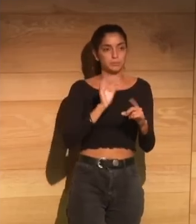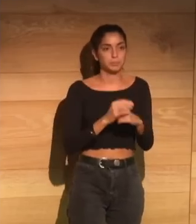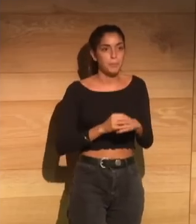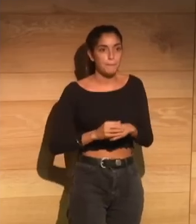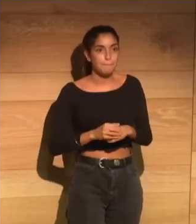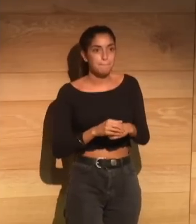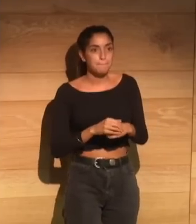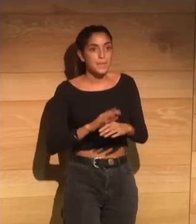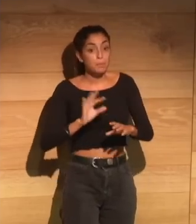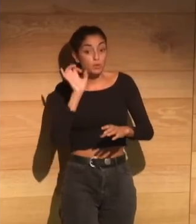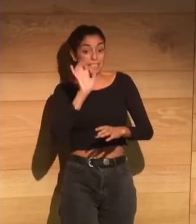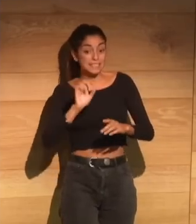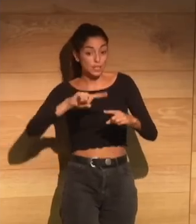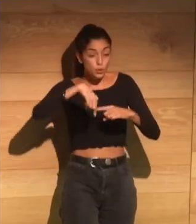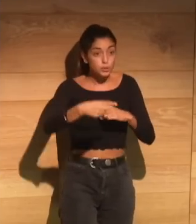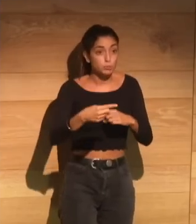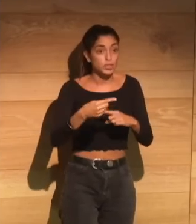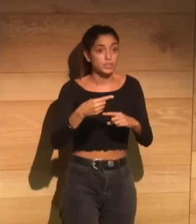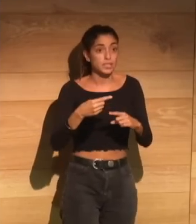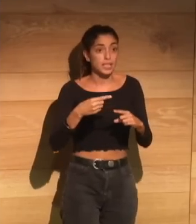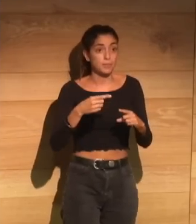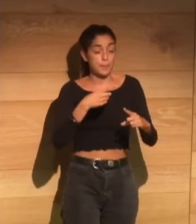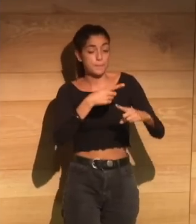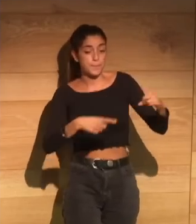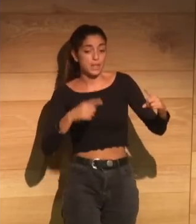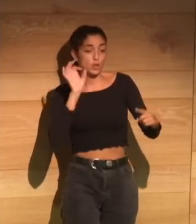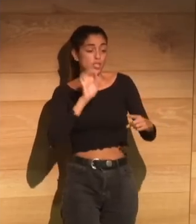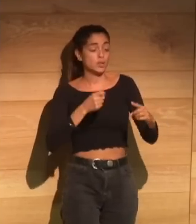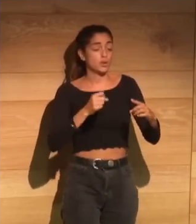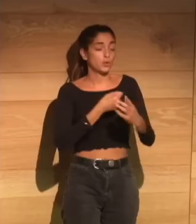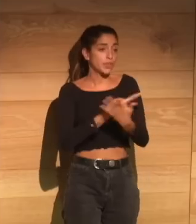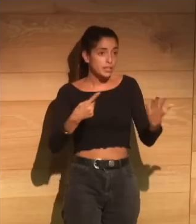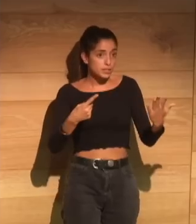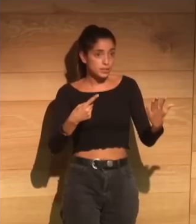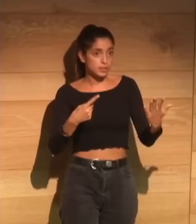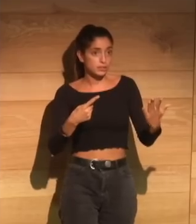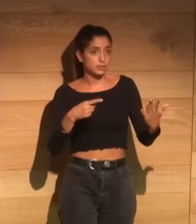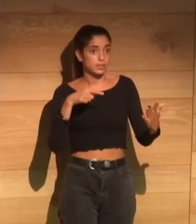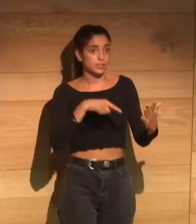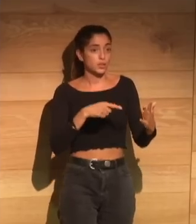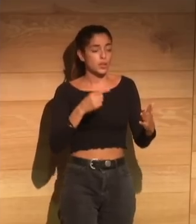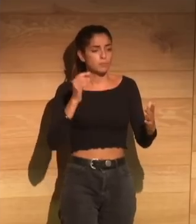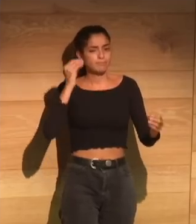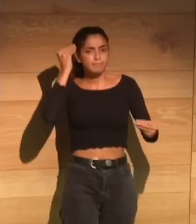un siglo después, ahora ya a mediados del XVI, Durero, que es uno de los primeros que reflexionan de forma